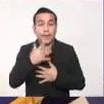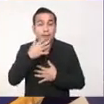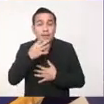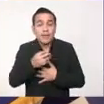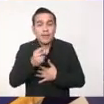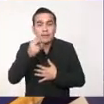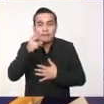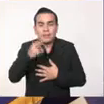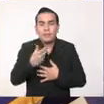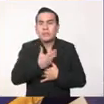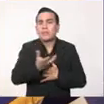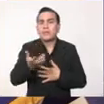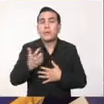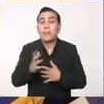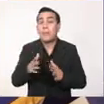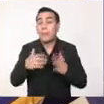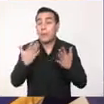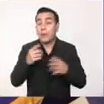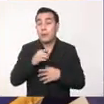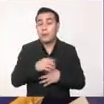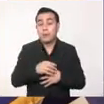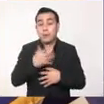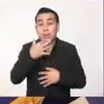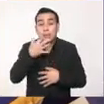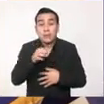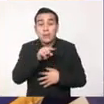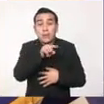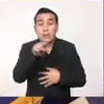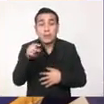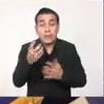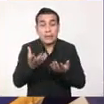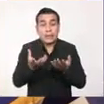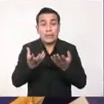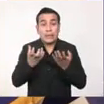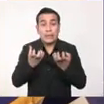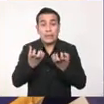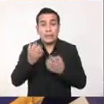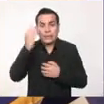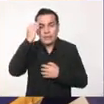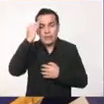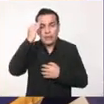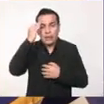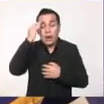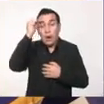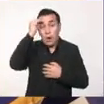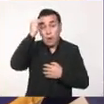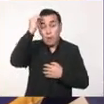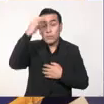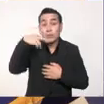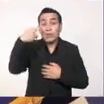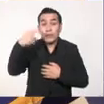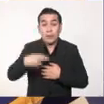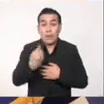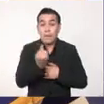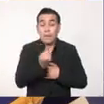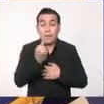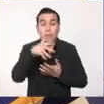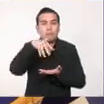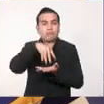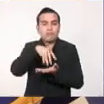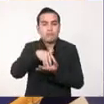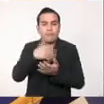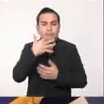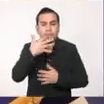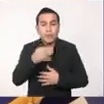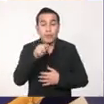como debería de ser, para que ustedes, bueno, si ustedes quieren tener una opinión de verdad de lo que la gente está diciendo, porque si